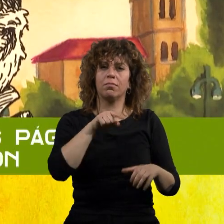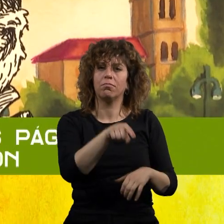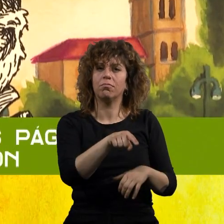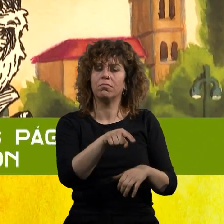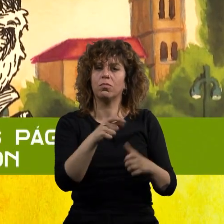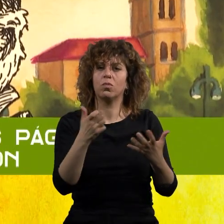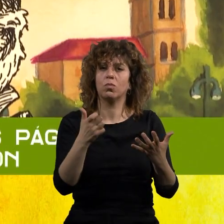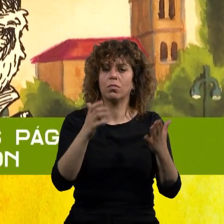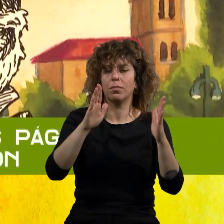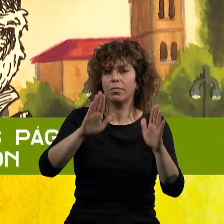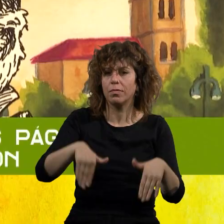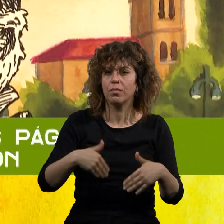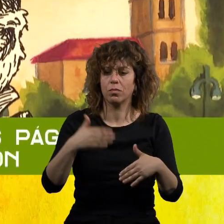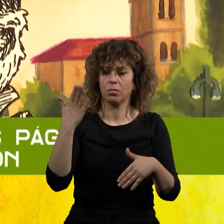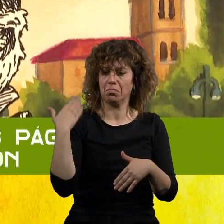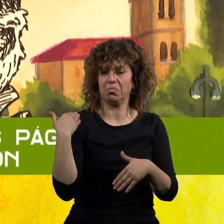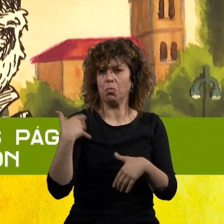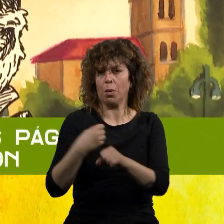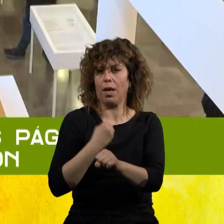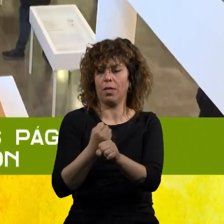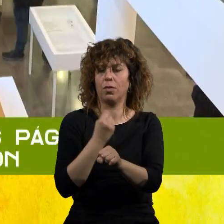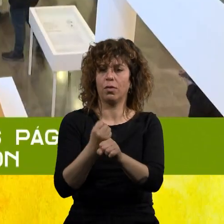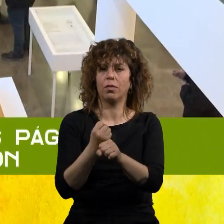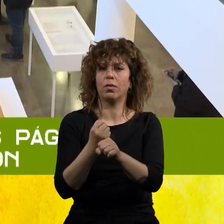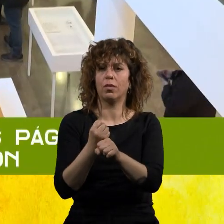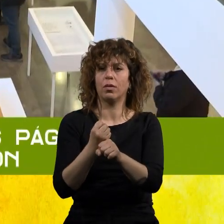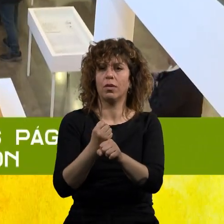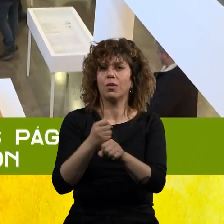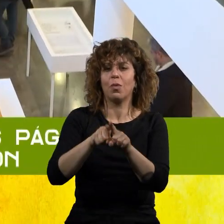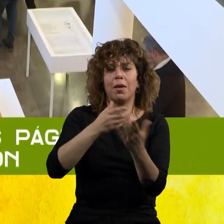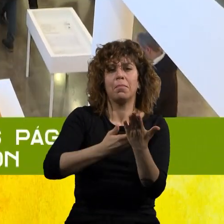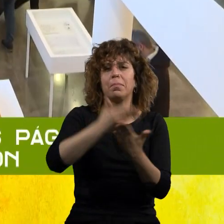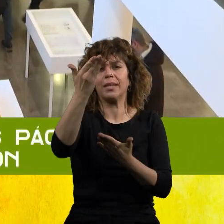fondo que hemos trabajado de